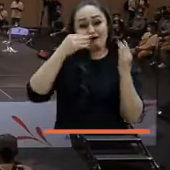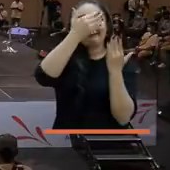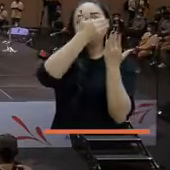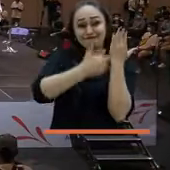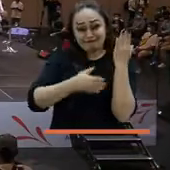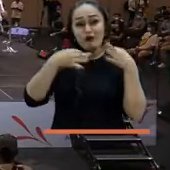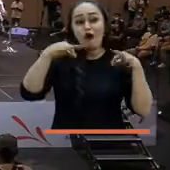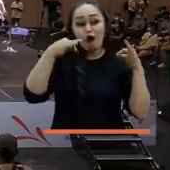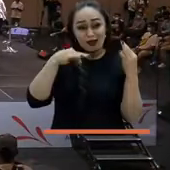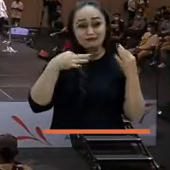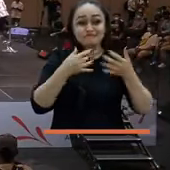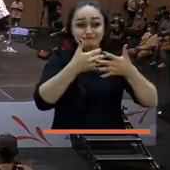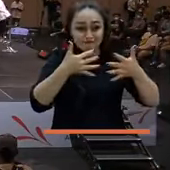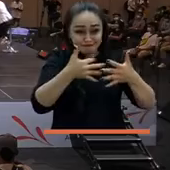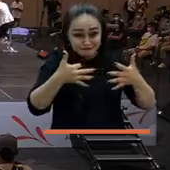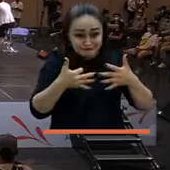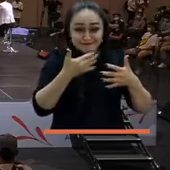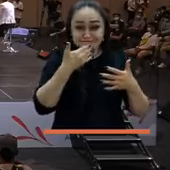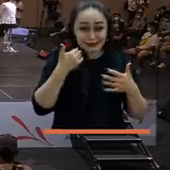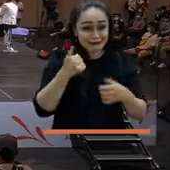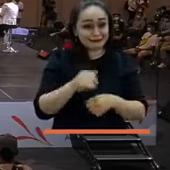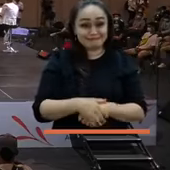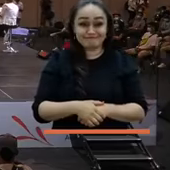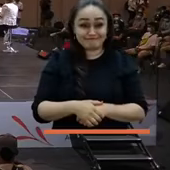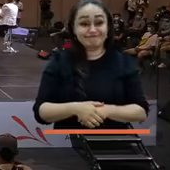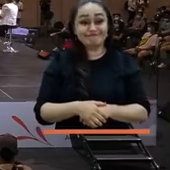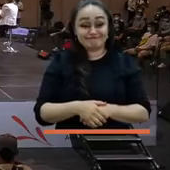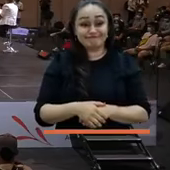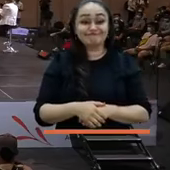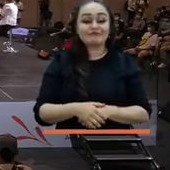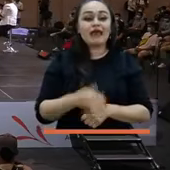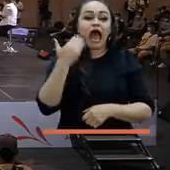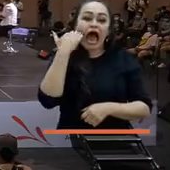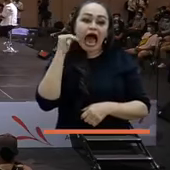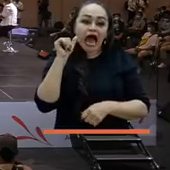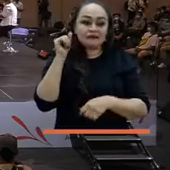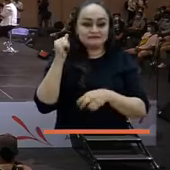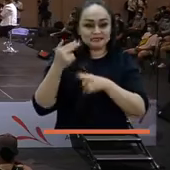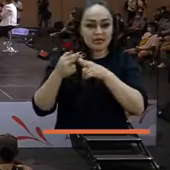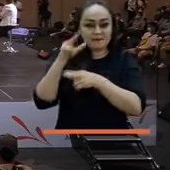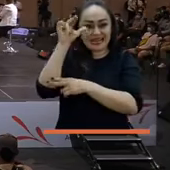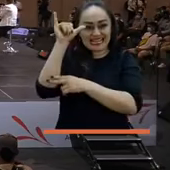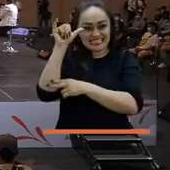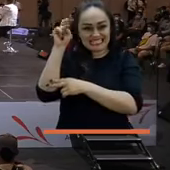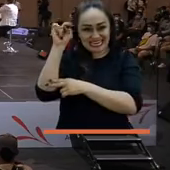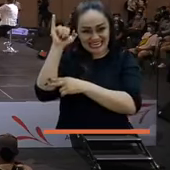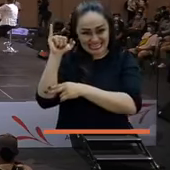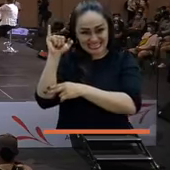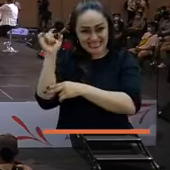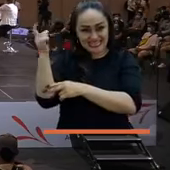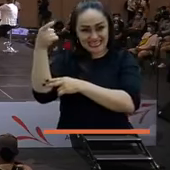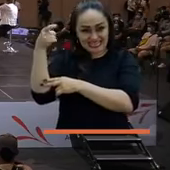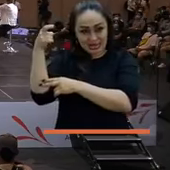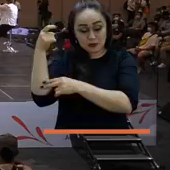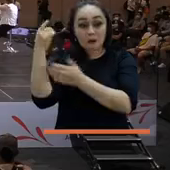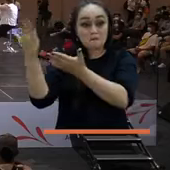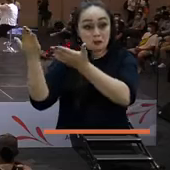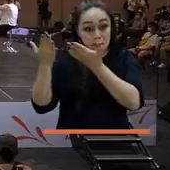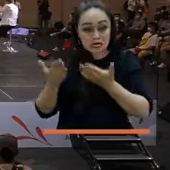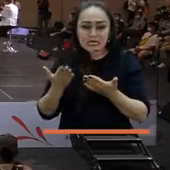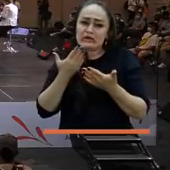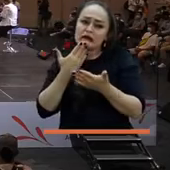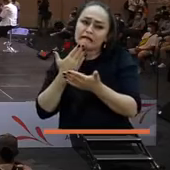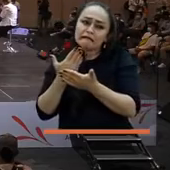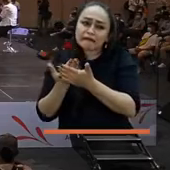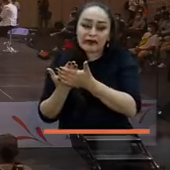impresas bueno jenni jenni giraldo bienvenida a ese espacio y gracias